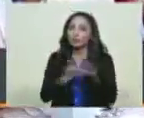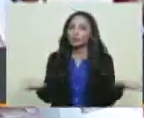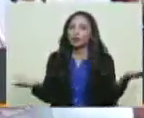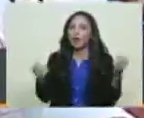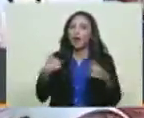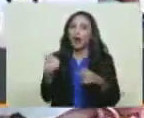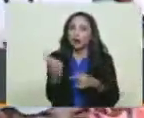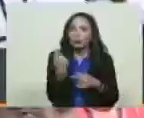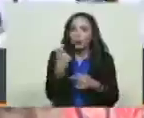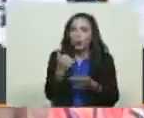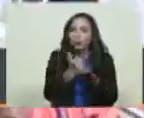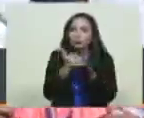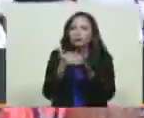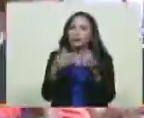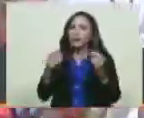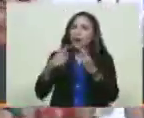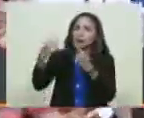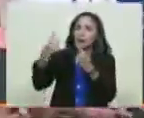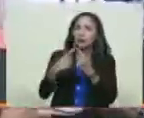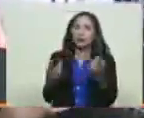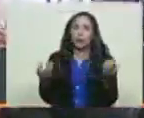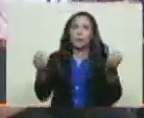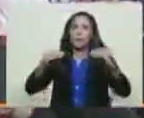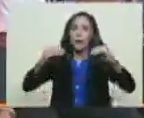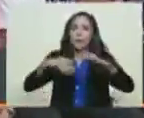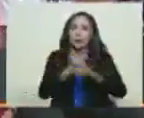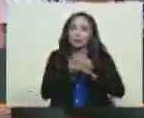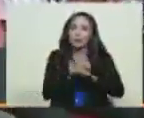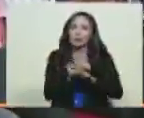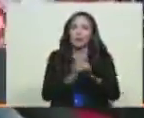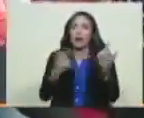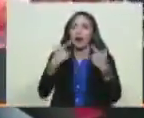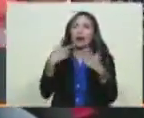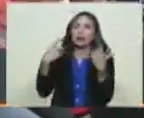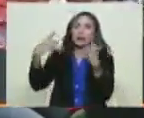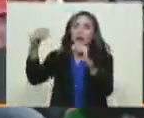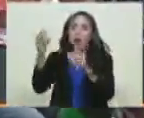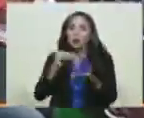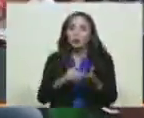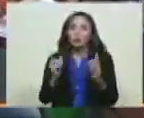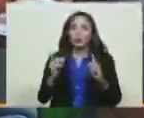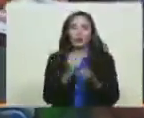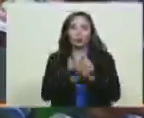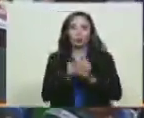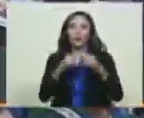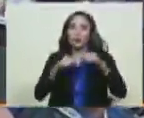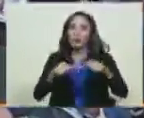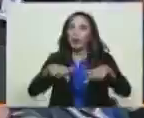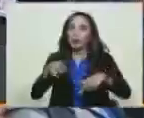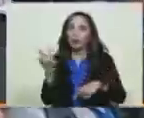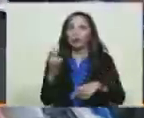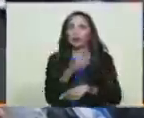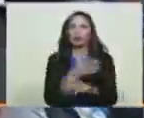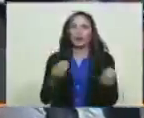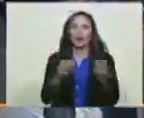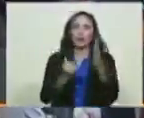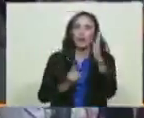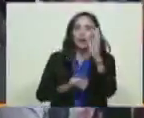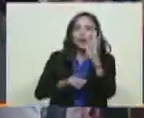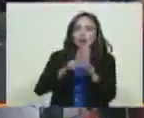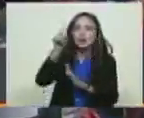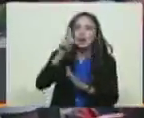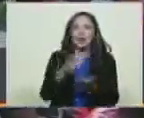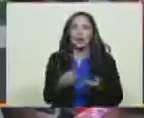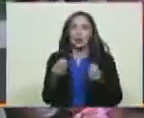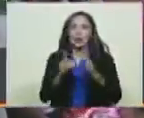ayudará sobre todo a los chinos también en nuestra patria ayudando a los creando oficinas